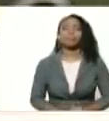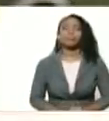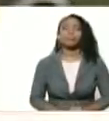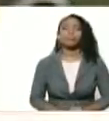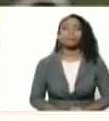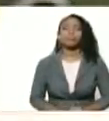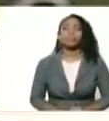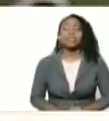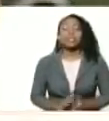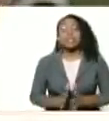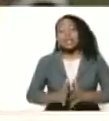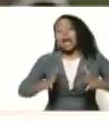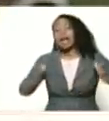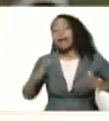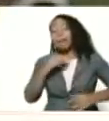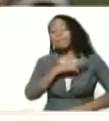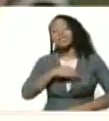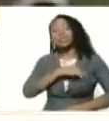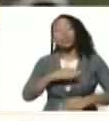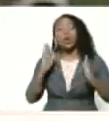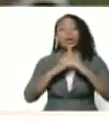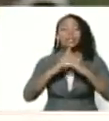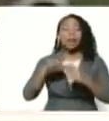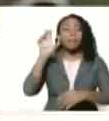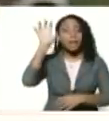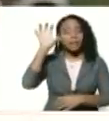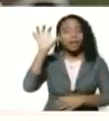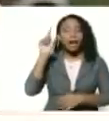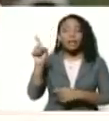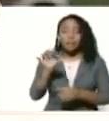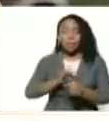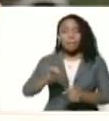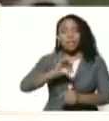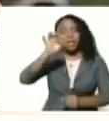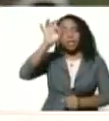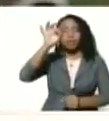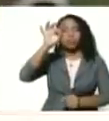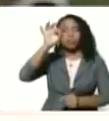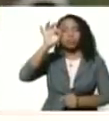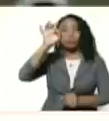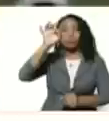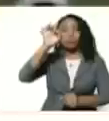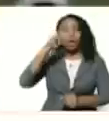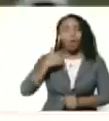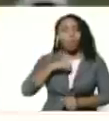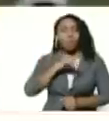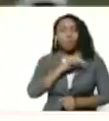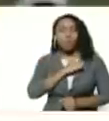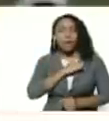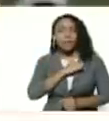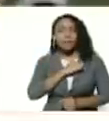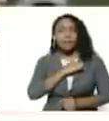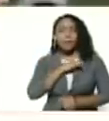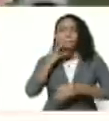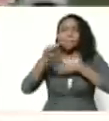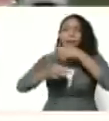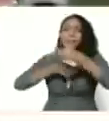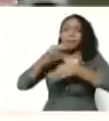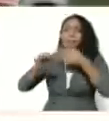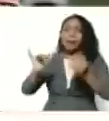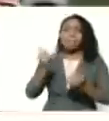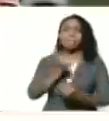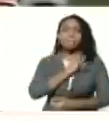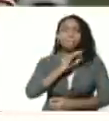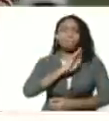Y la gran misión Hogares de la Patria nació en ese espíritu de nuestras definiciones propias.